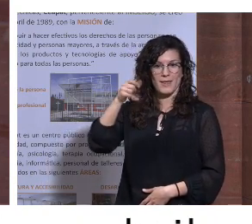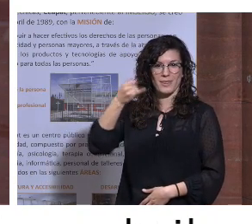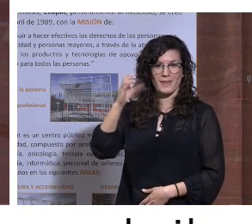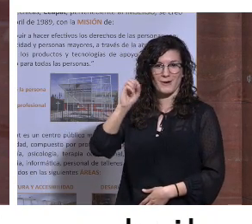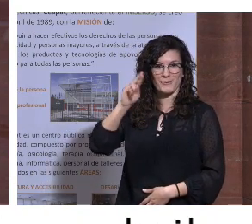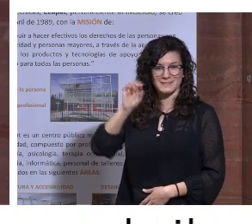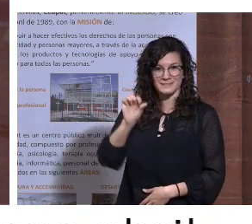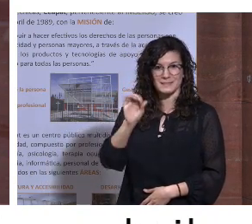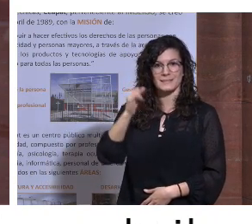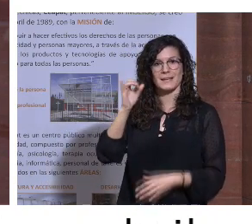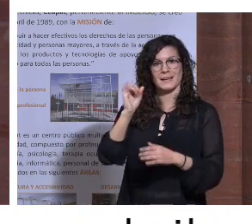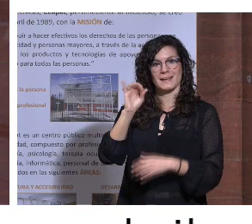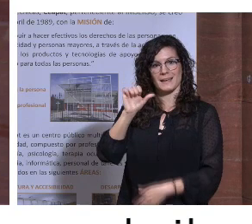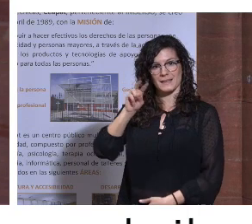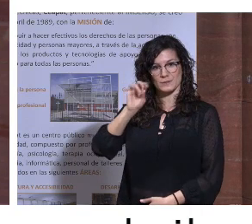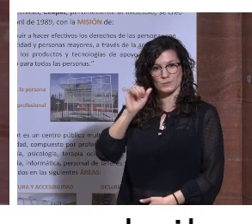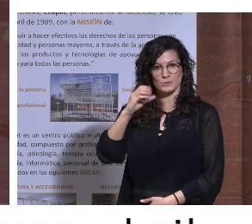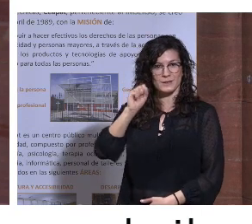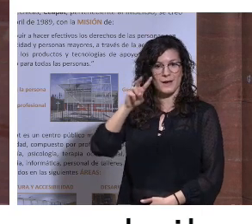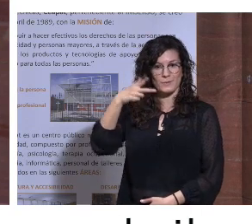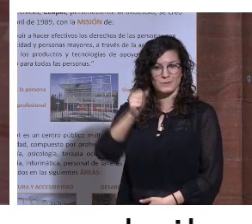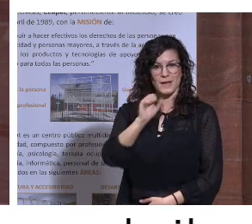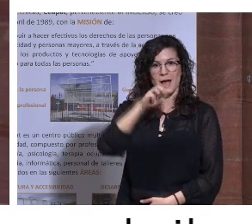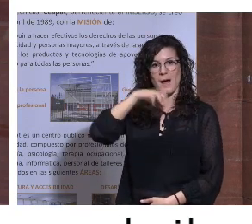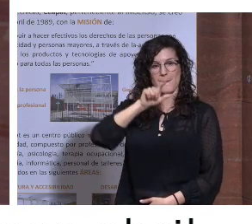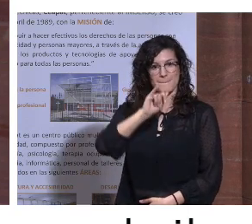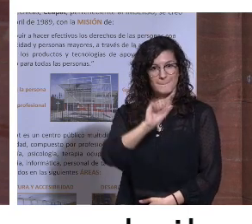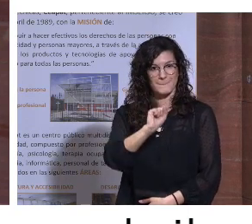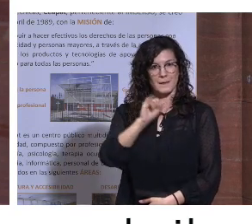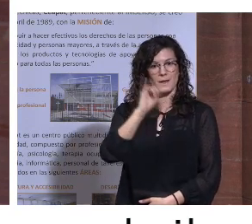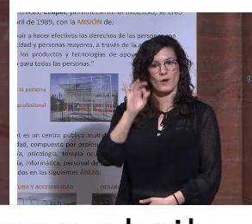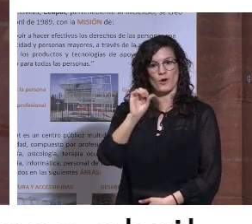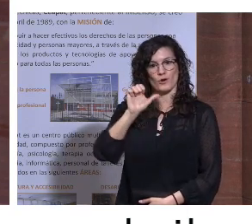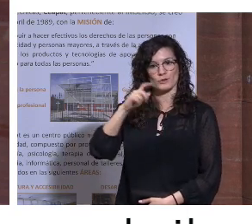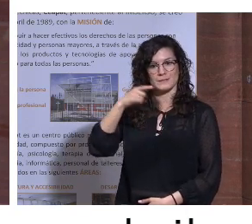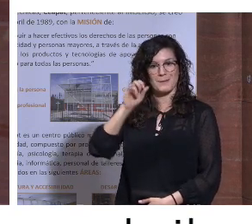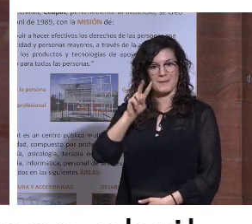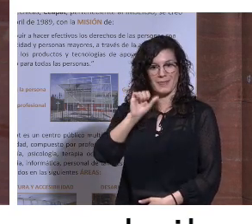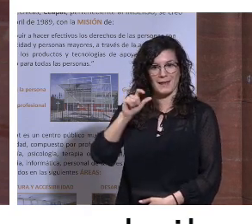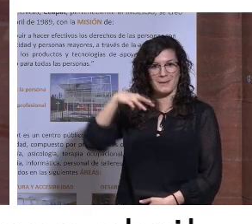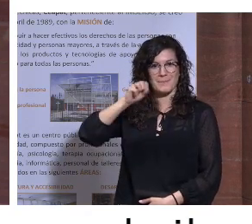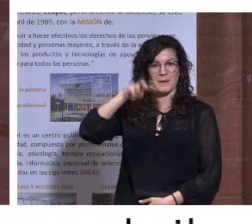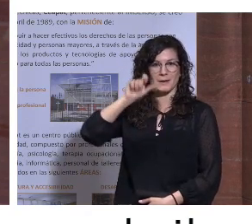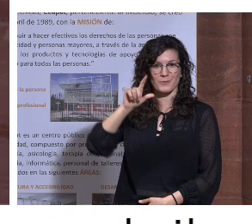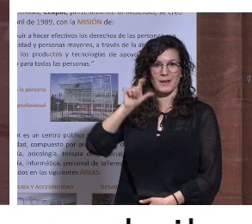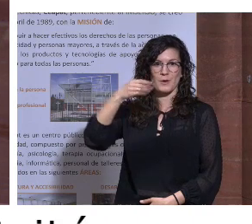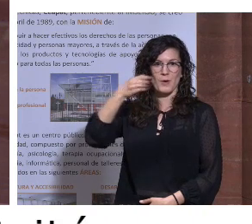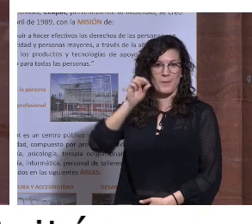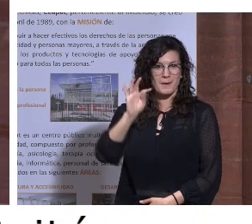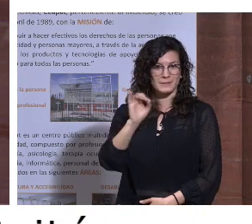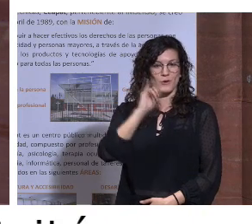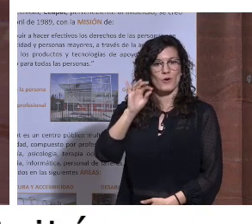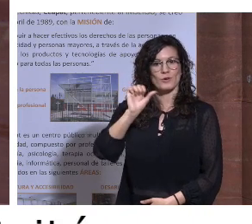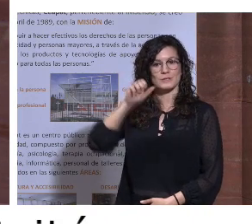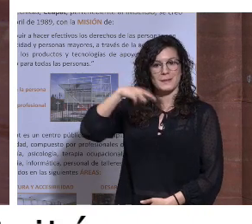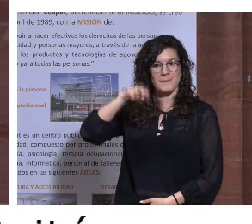Jesús Faucha, Amelia Figueras, Roberto Gaitán, José Vidal García, José Manuel Guerrero, Manuel Lobato, José Manuel Lorente, Ricardo